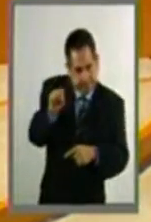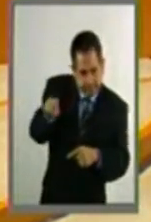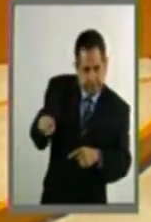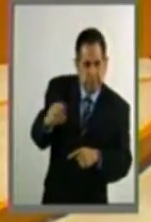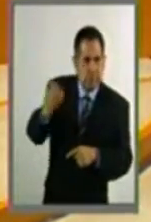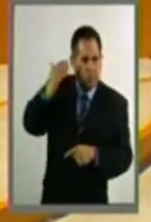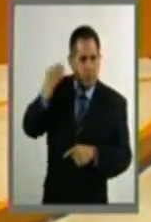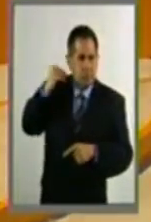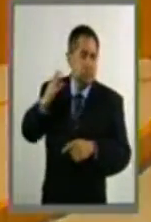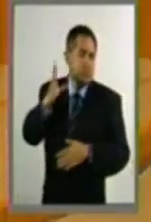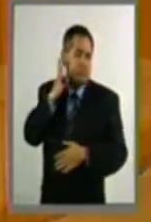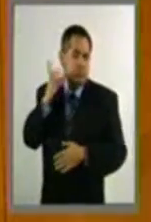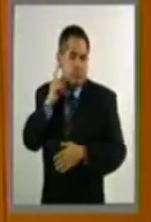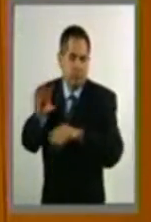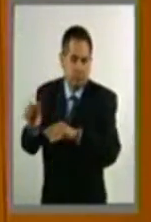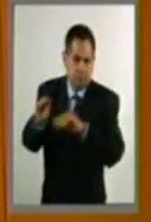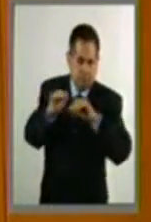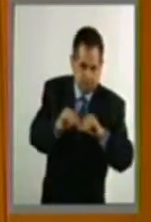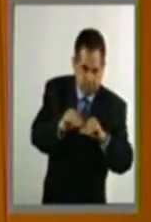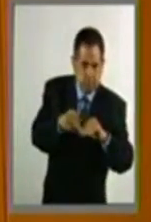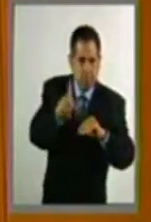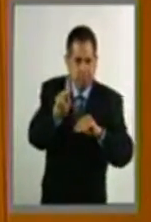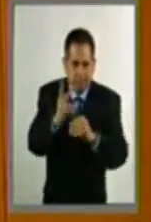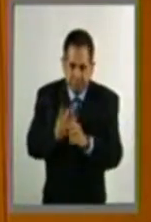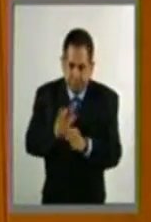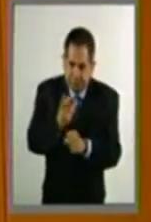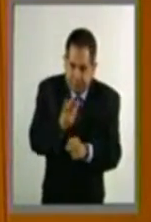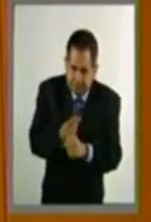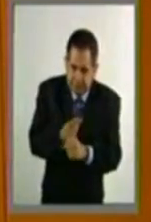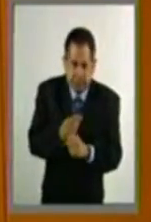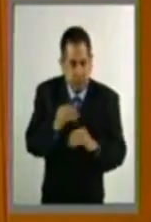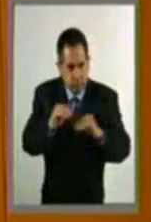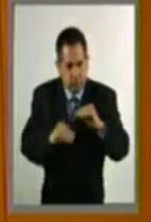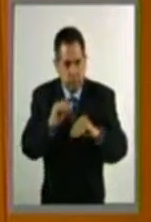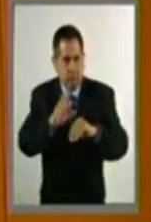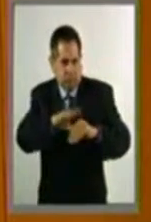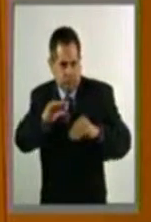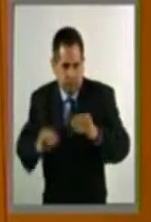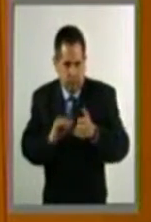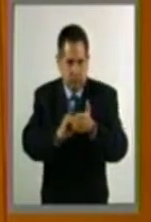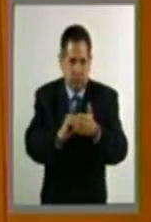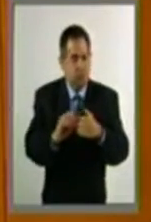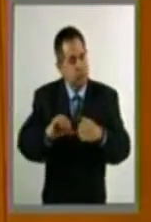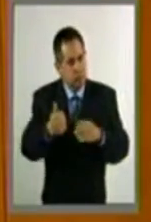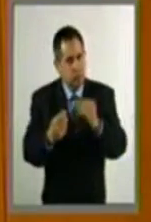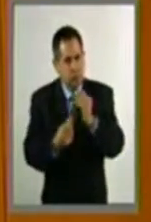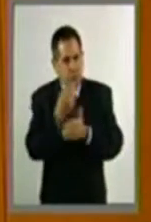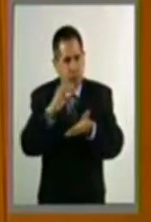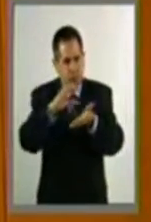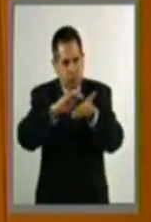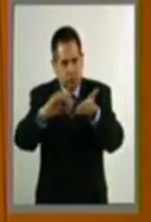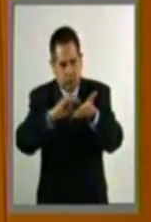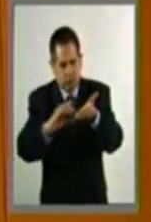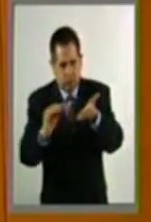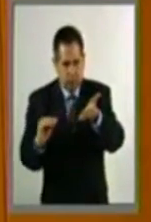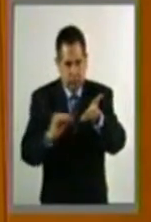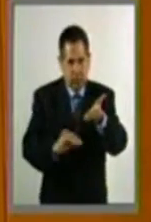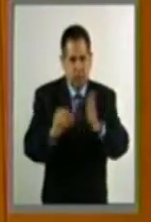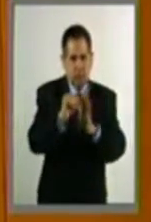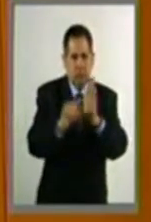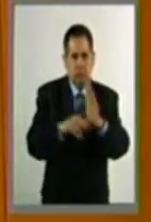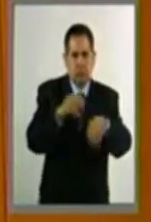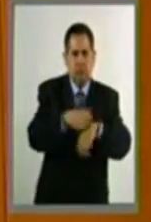discutido y votado en la Cámara de Origen para proponer que se adicione un nuevo párrafo 10º al artículo